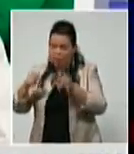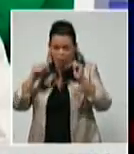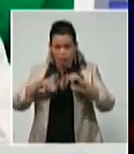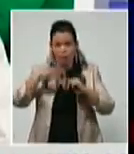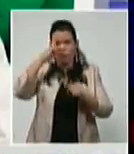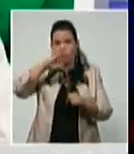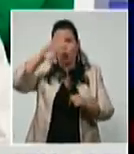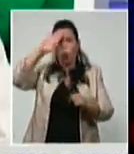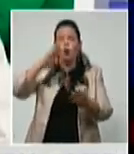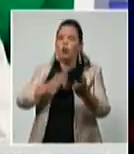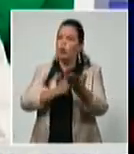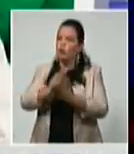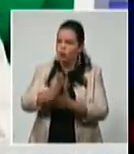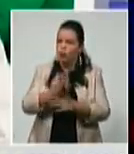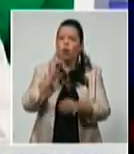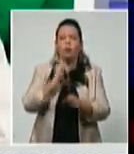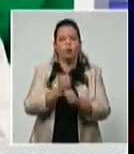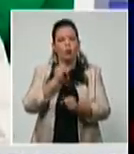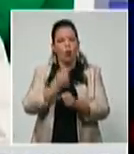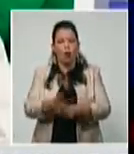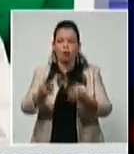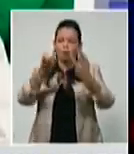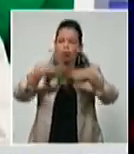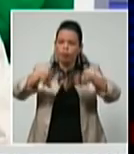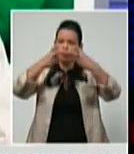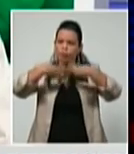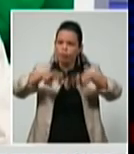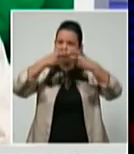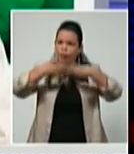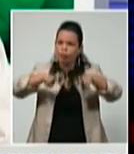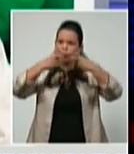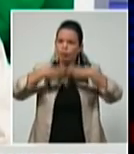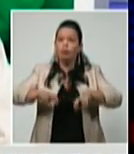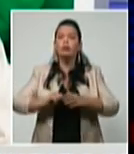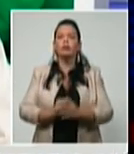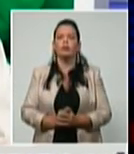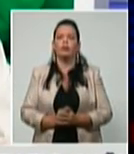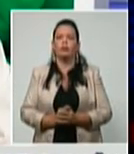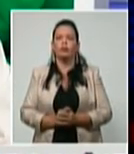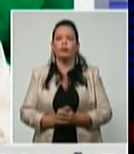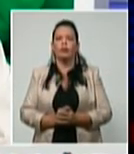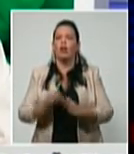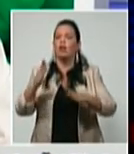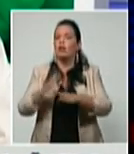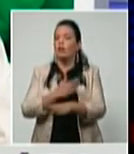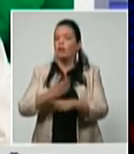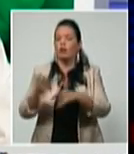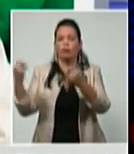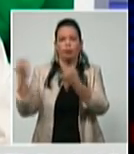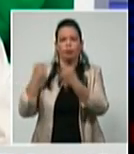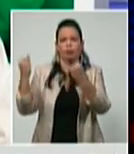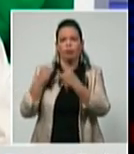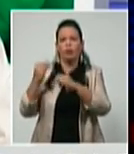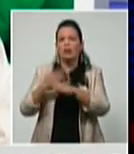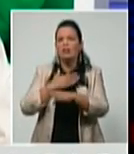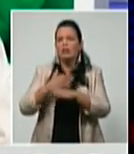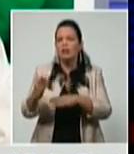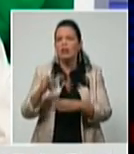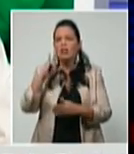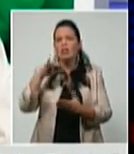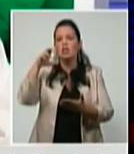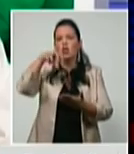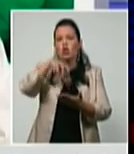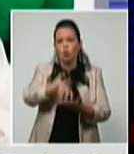varias comparecencias en estos últimos días de los especialistas del Instituto Finlay que llevan adelante